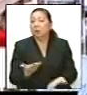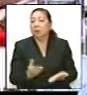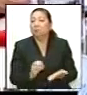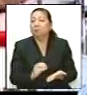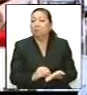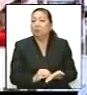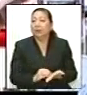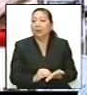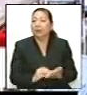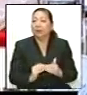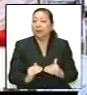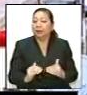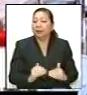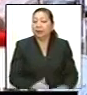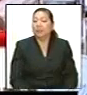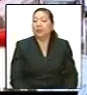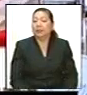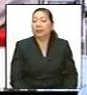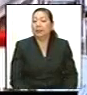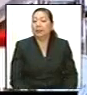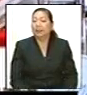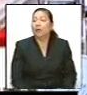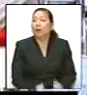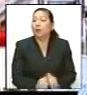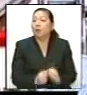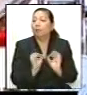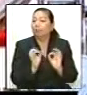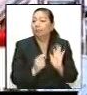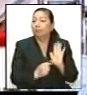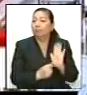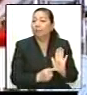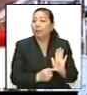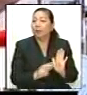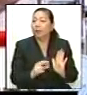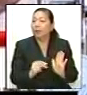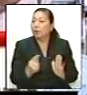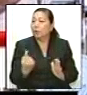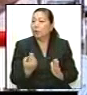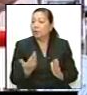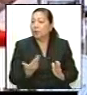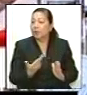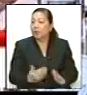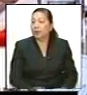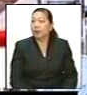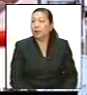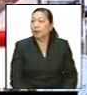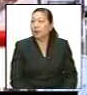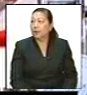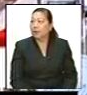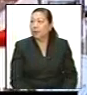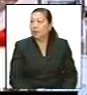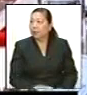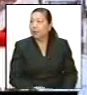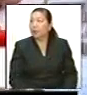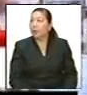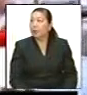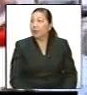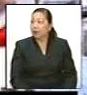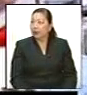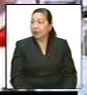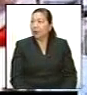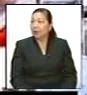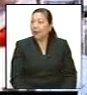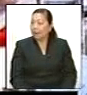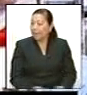más entendible y con la precisión no solamente del nombre de la clasificación,